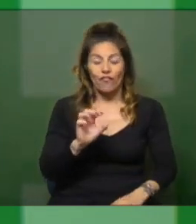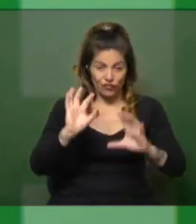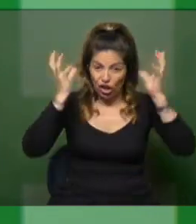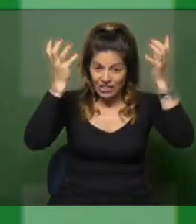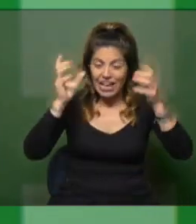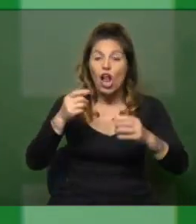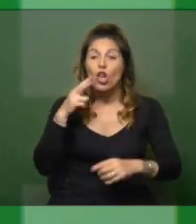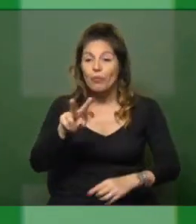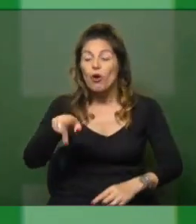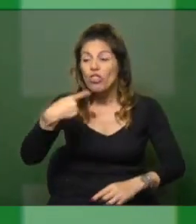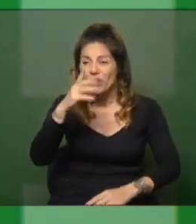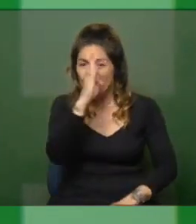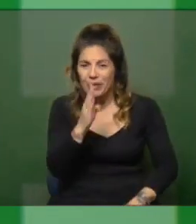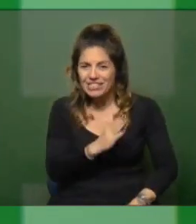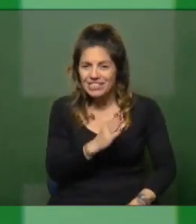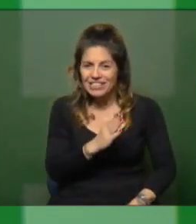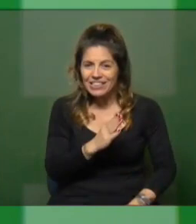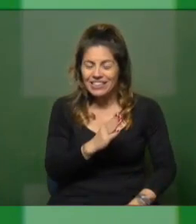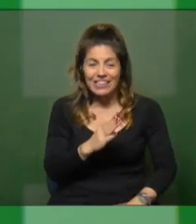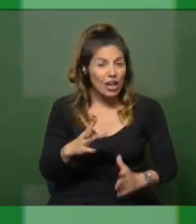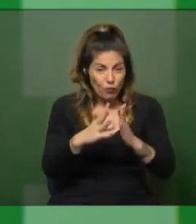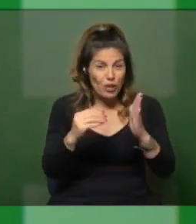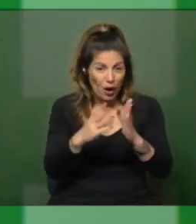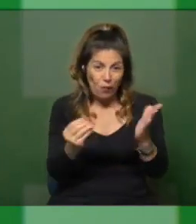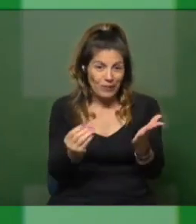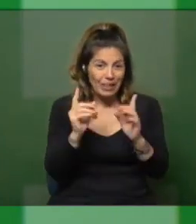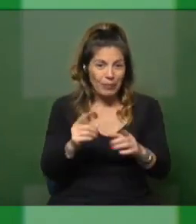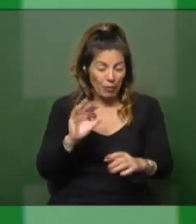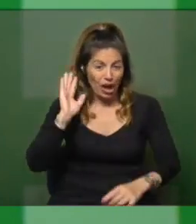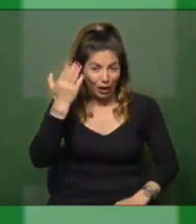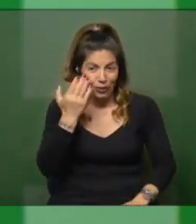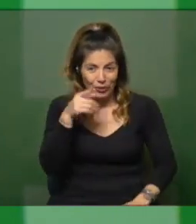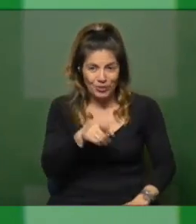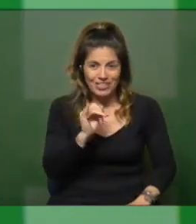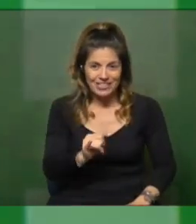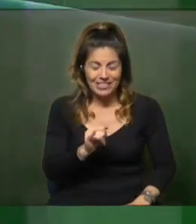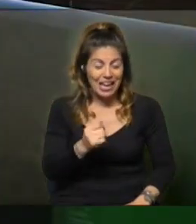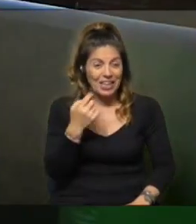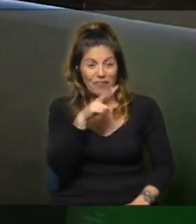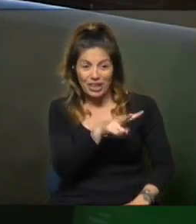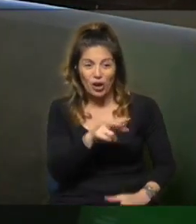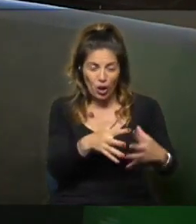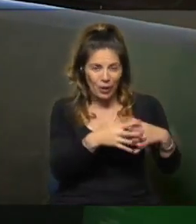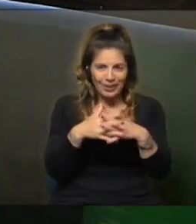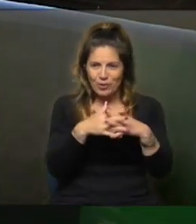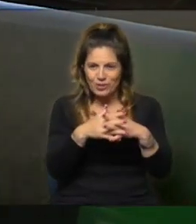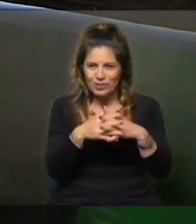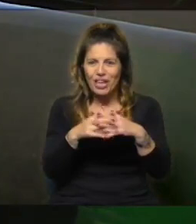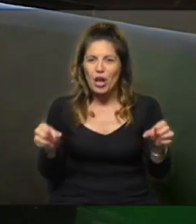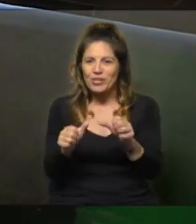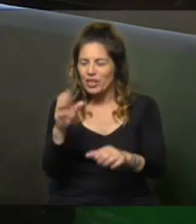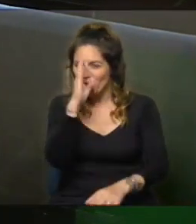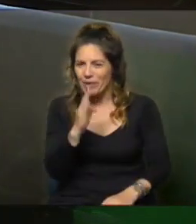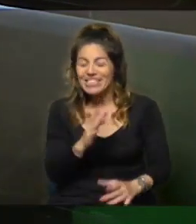fue una copia porque reconocen incluso muchos de los que estuvieron detrás de esa movida que se inspiraron en eso y que tuvieron además una